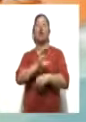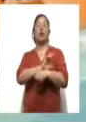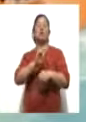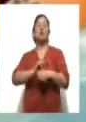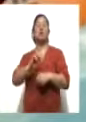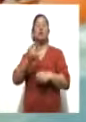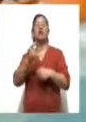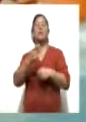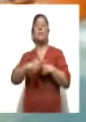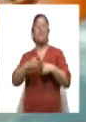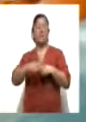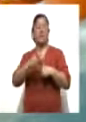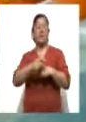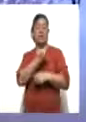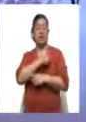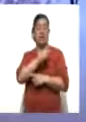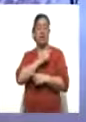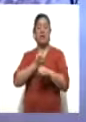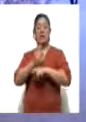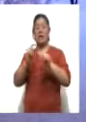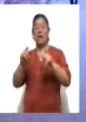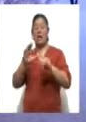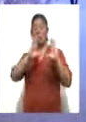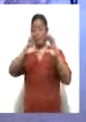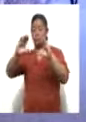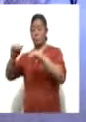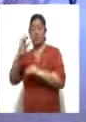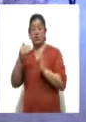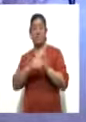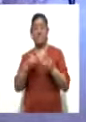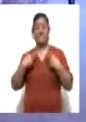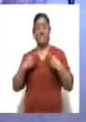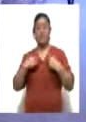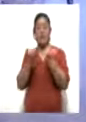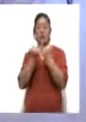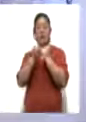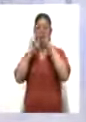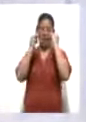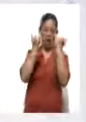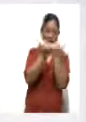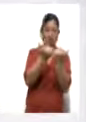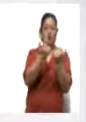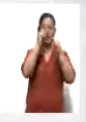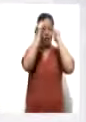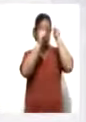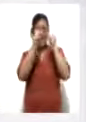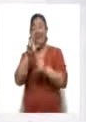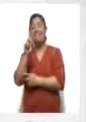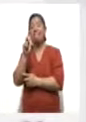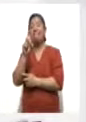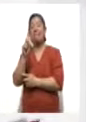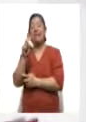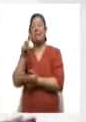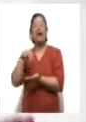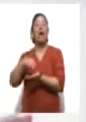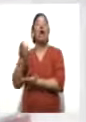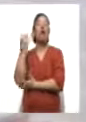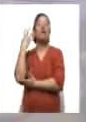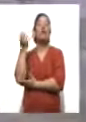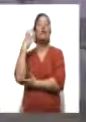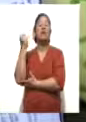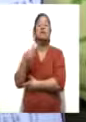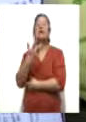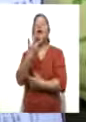a 5,000 personas y se impartieron de manera conjunta con asociaciones turísticas 30 conferencias, además de capacitaciones a más